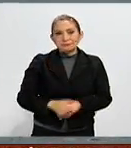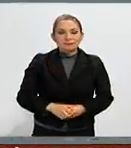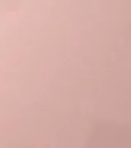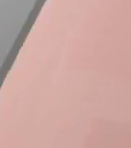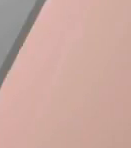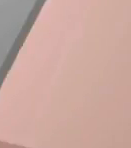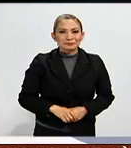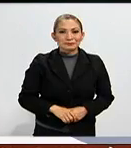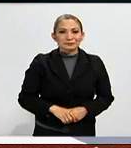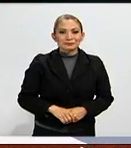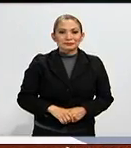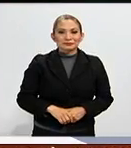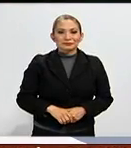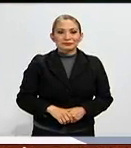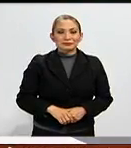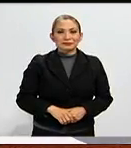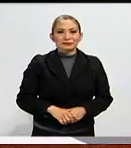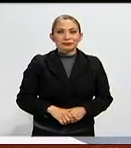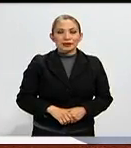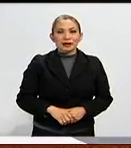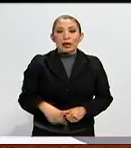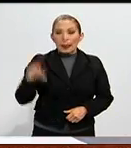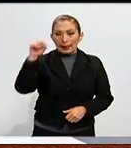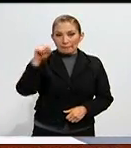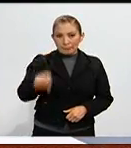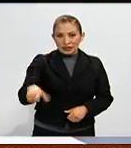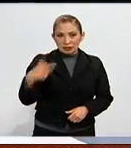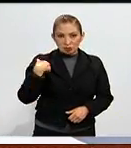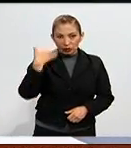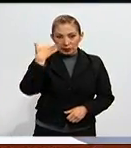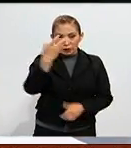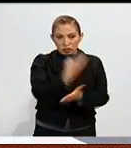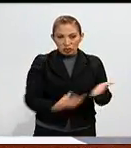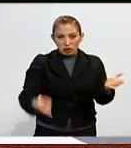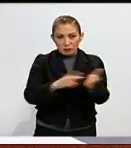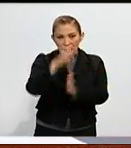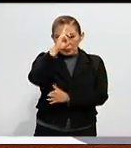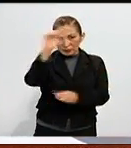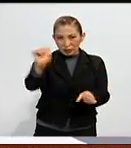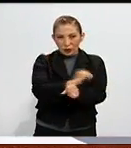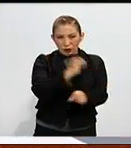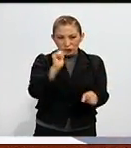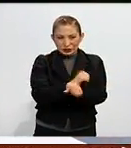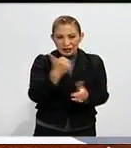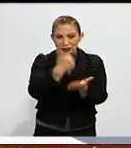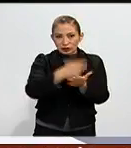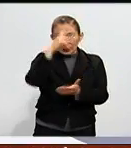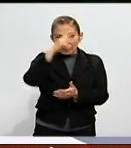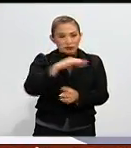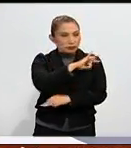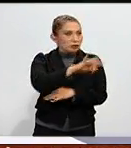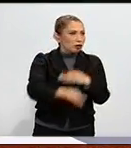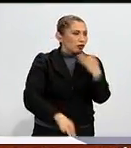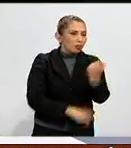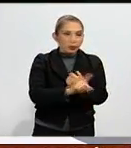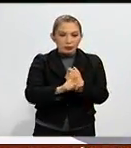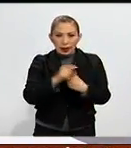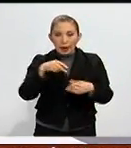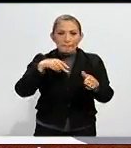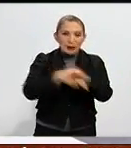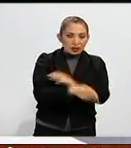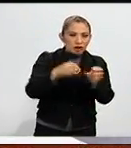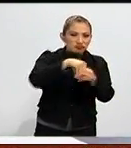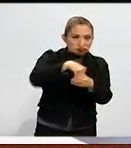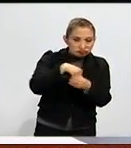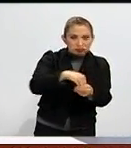aire.df.gov.mx. En esta jornada de doble hoy no circula en el Valle de México hubo de todo. El metro